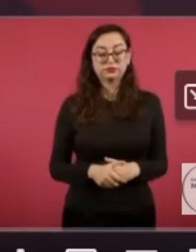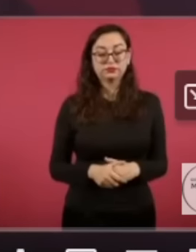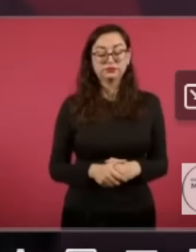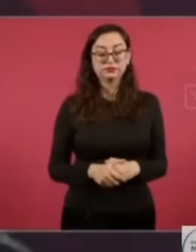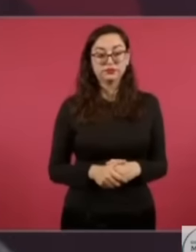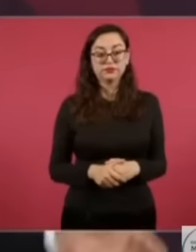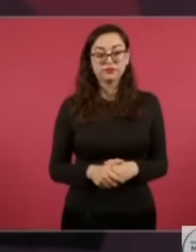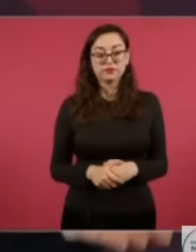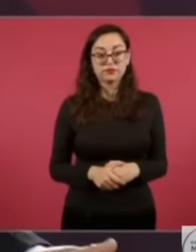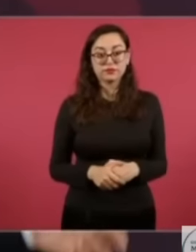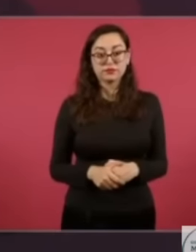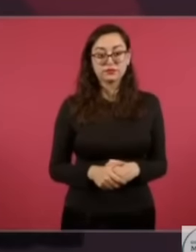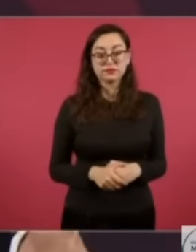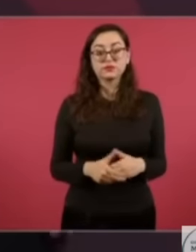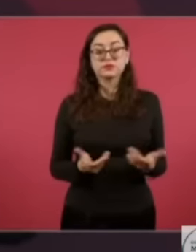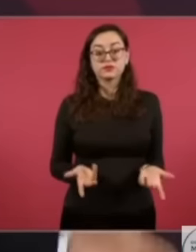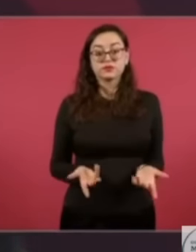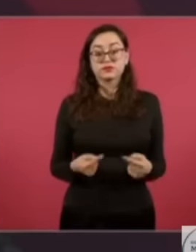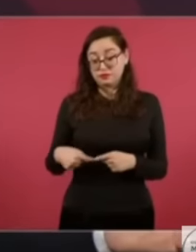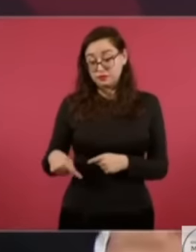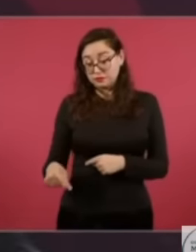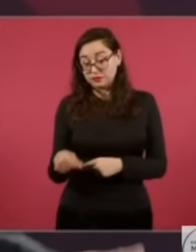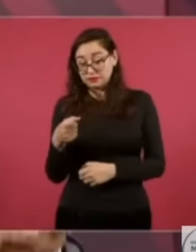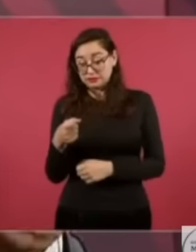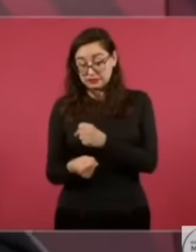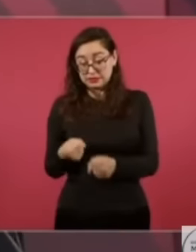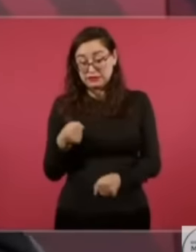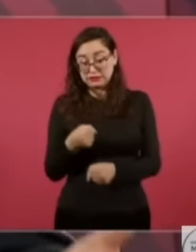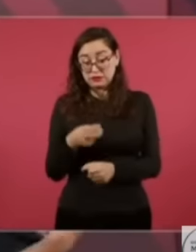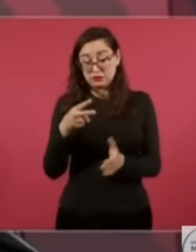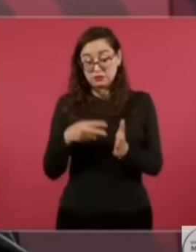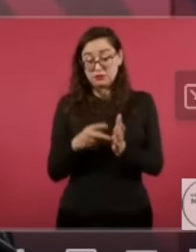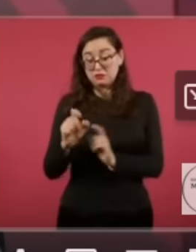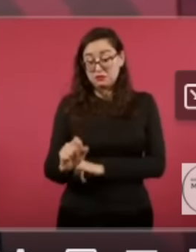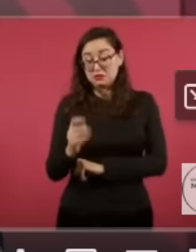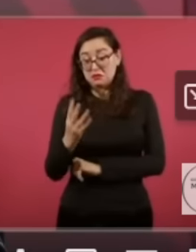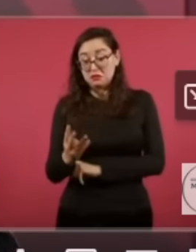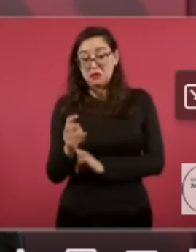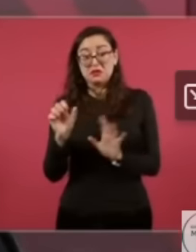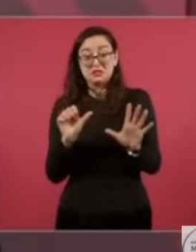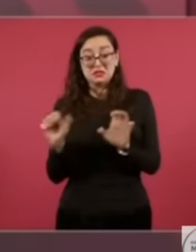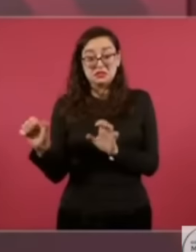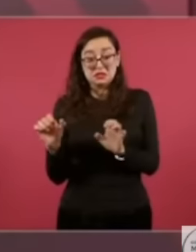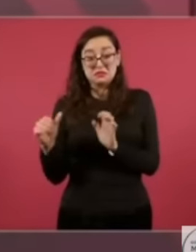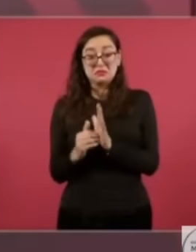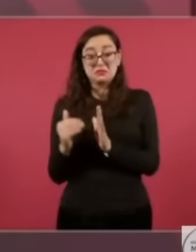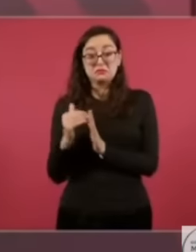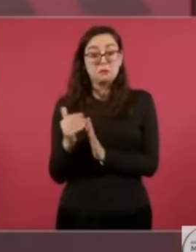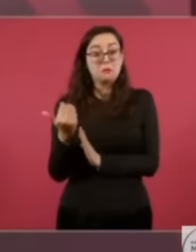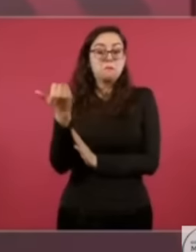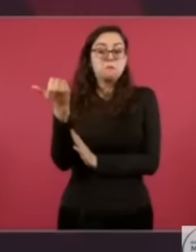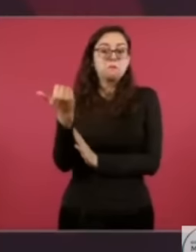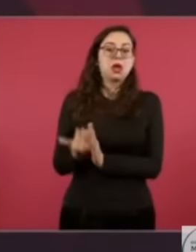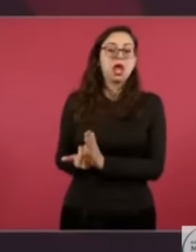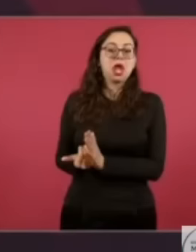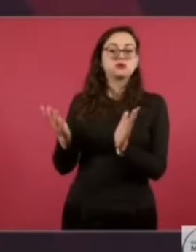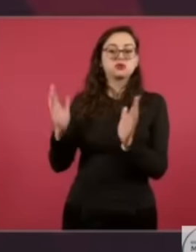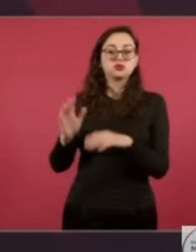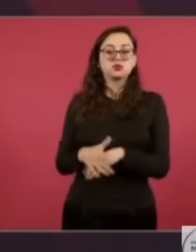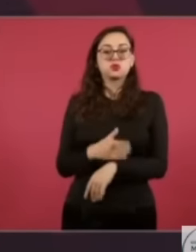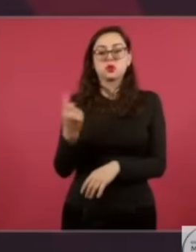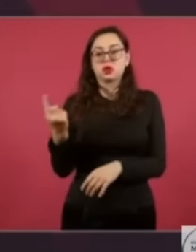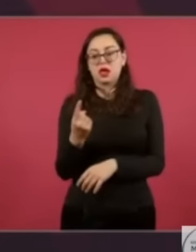Y este año, pues no vamos a rebasar los 600, porque... Fíjense, familia, con esto